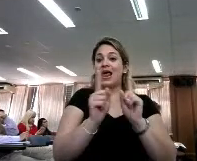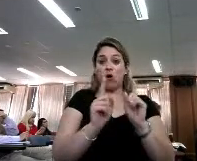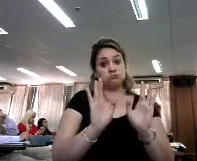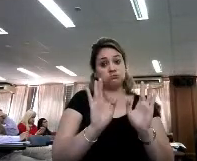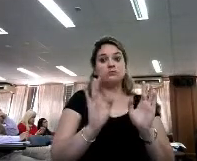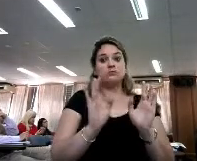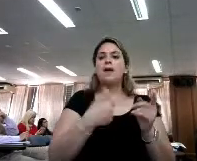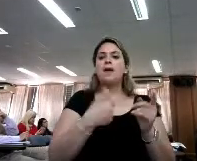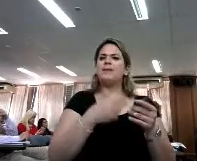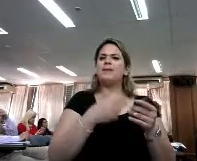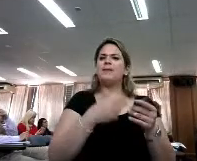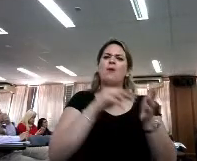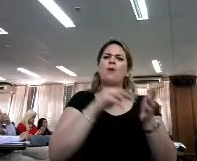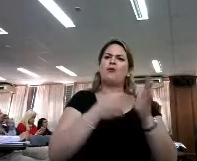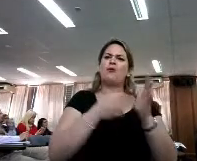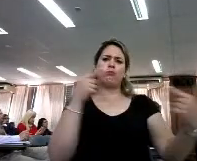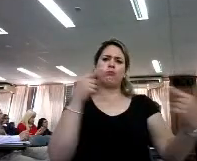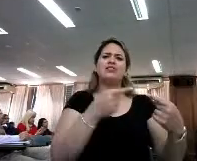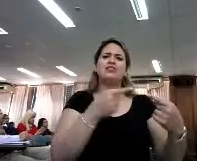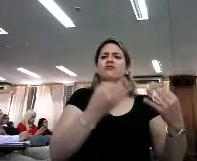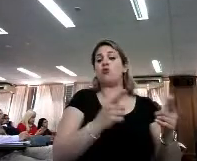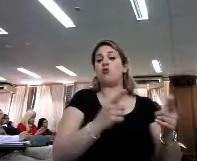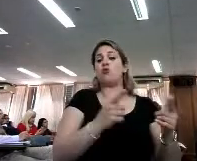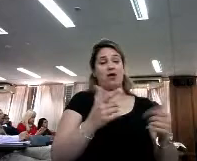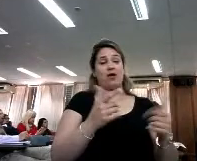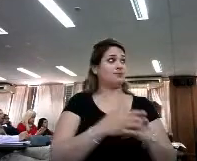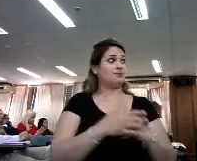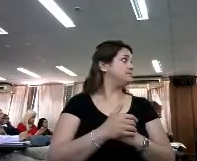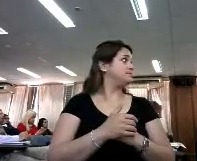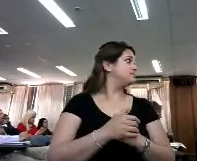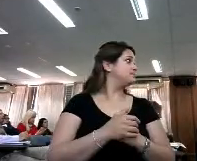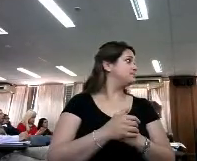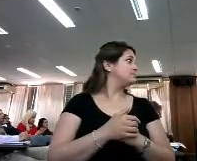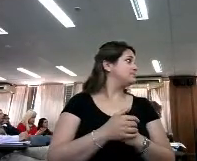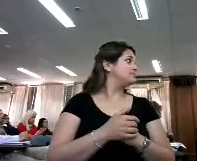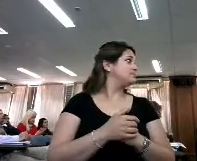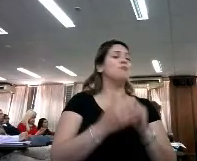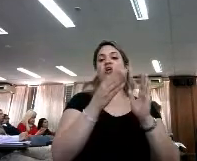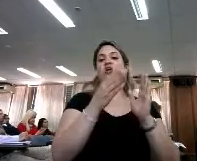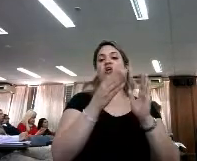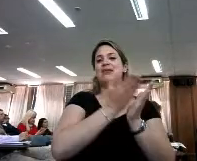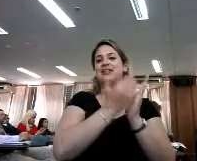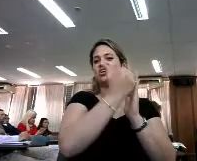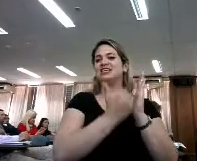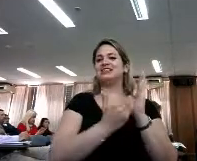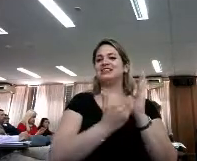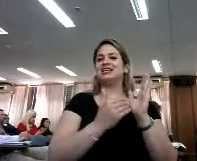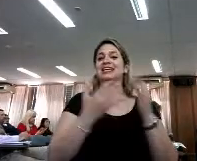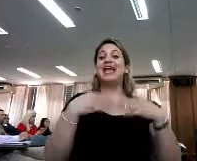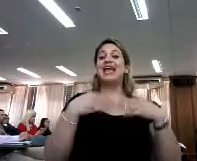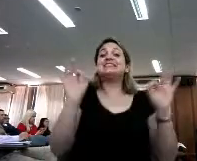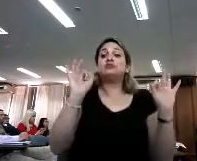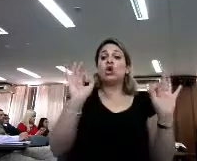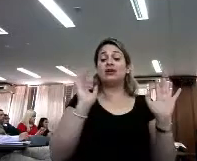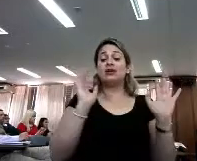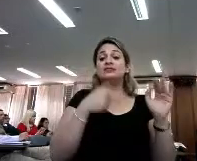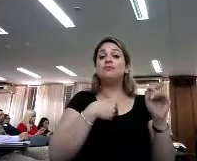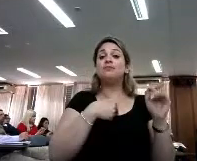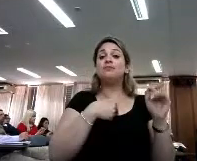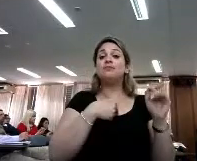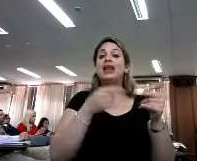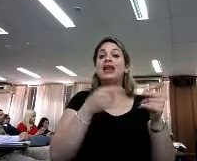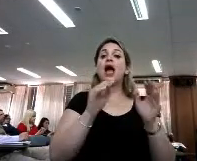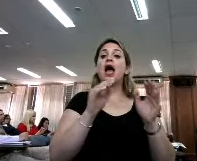no deberán causar un perjuicio injustificado. Bien. Los tipos de limitaciones y excepciones que existen normalmente para las bibliotecas